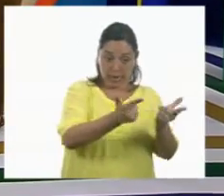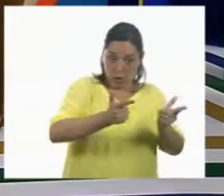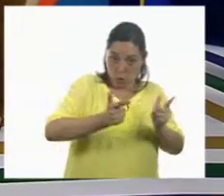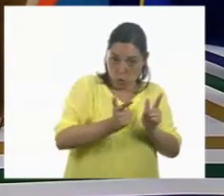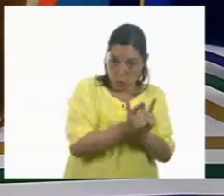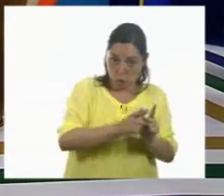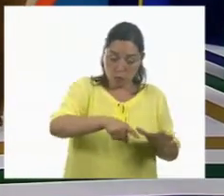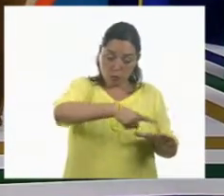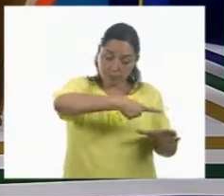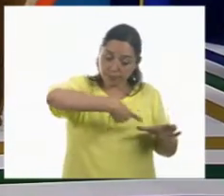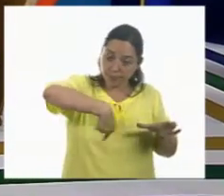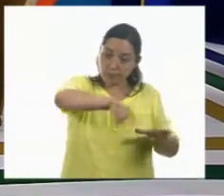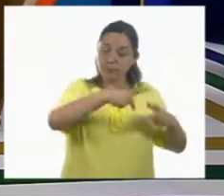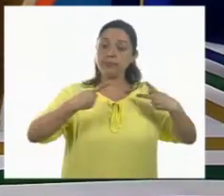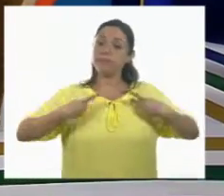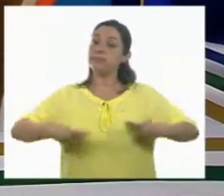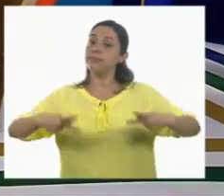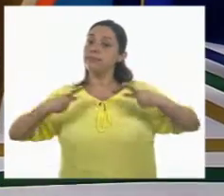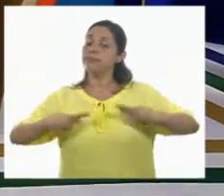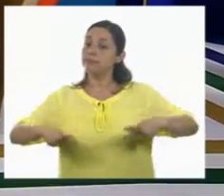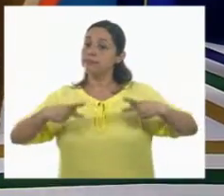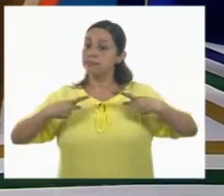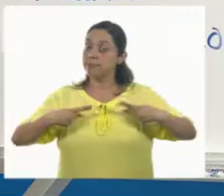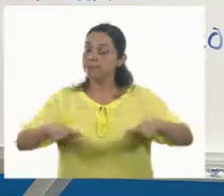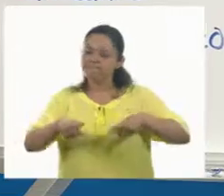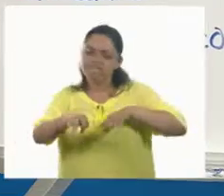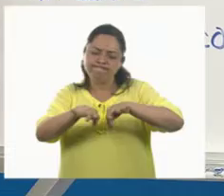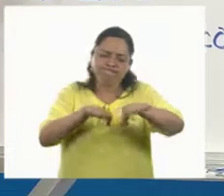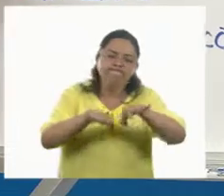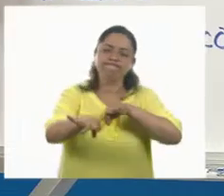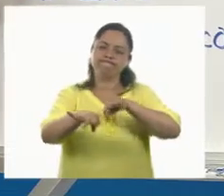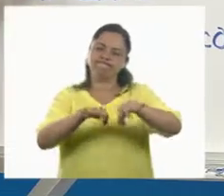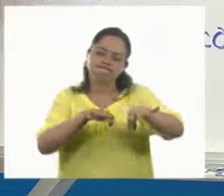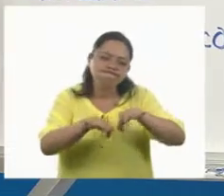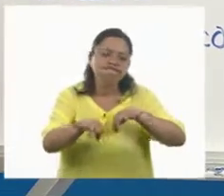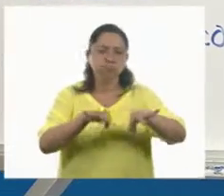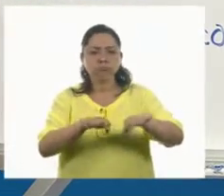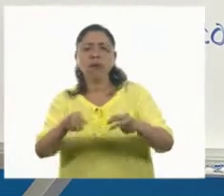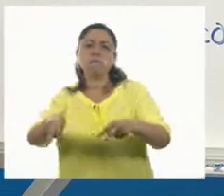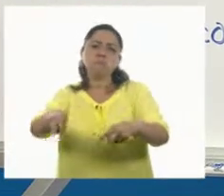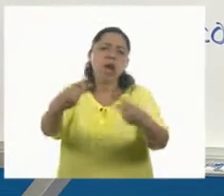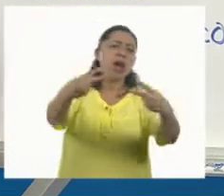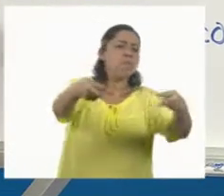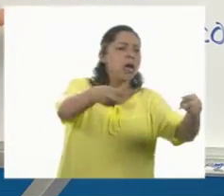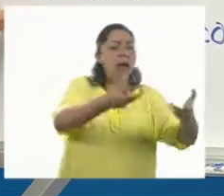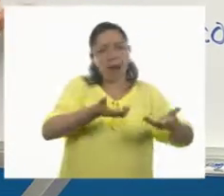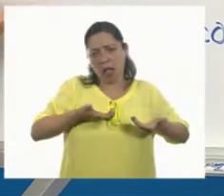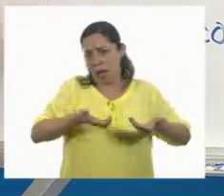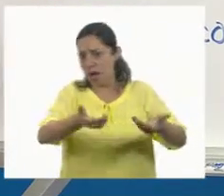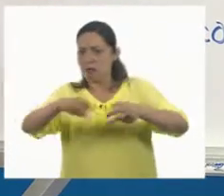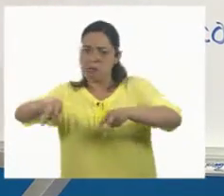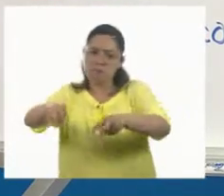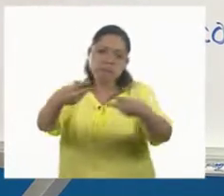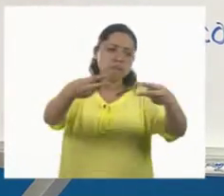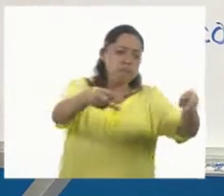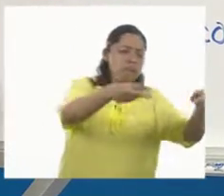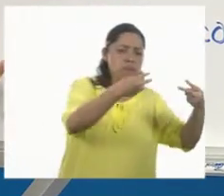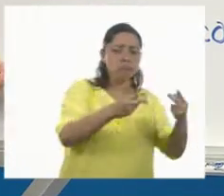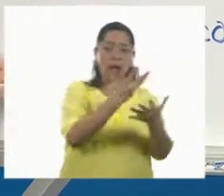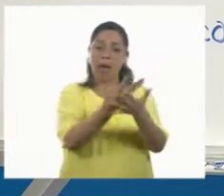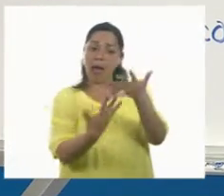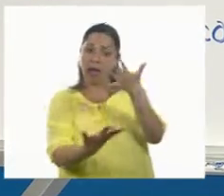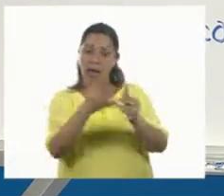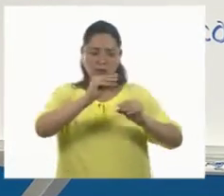mayoría de las personas eran jornaleros, eran vendedores ambulantes, artesanos o